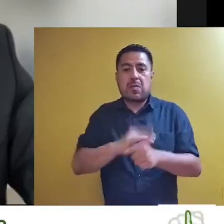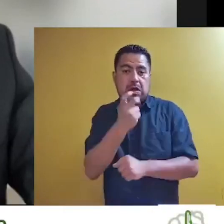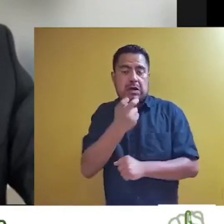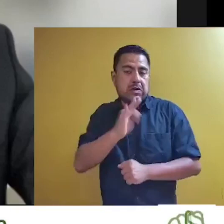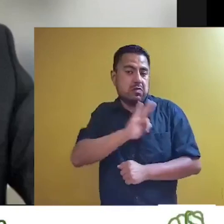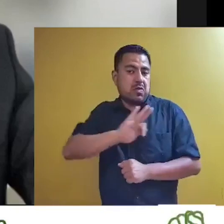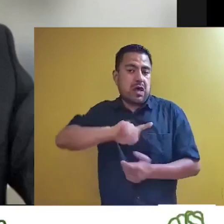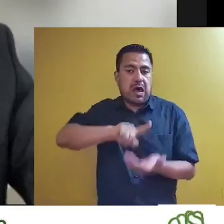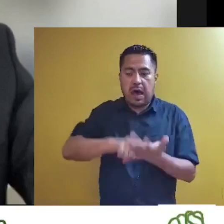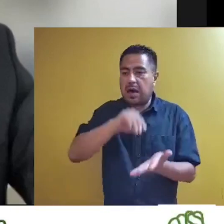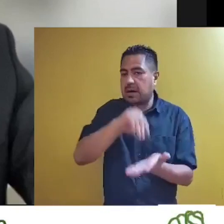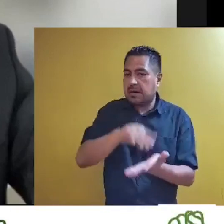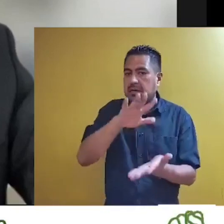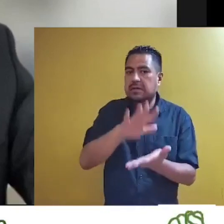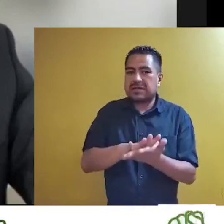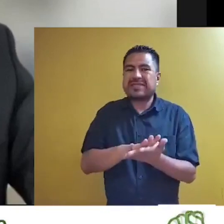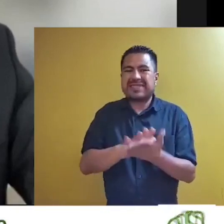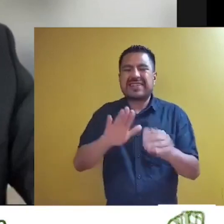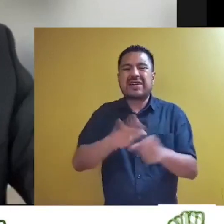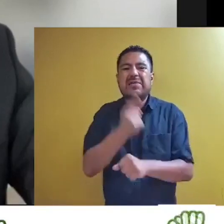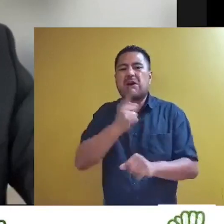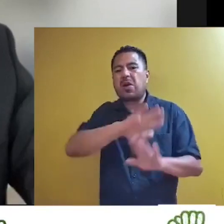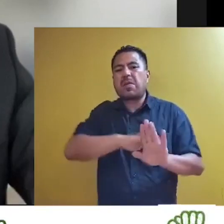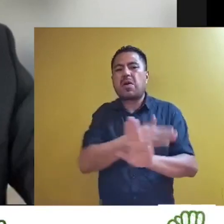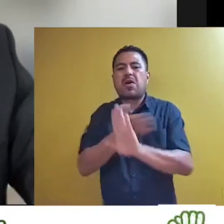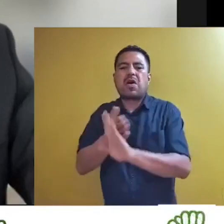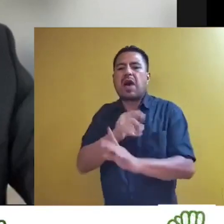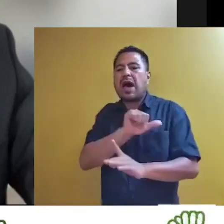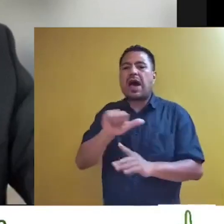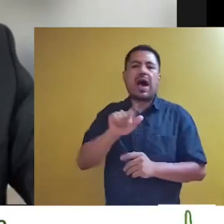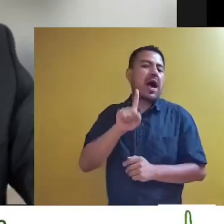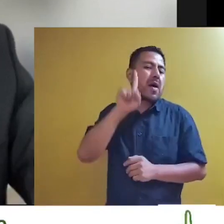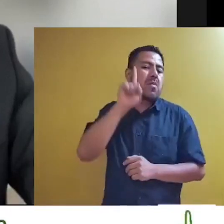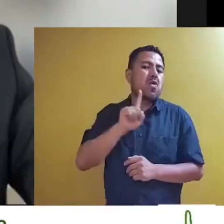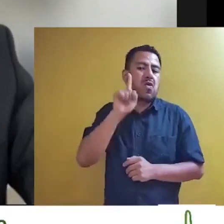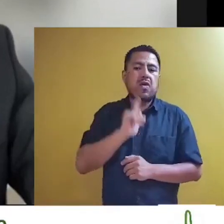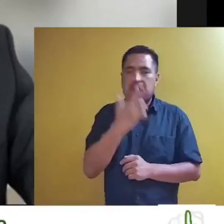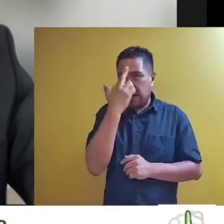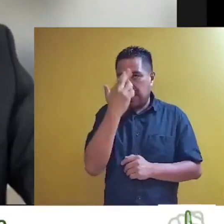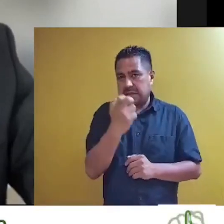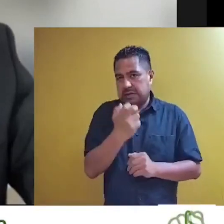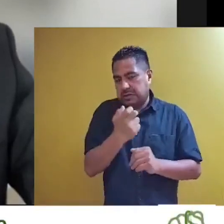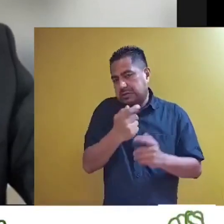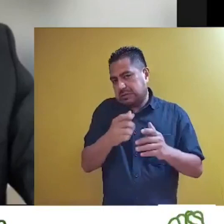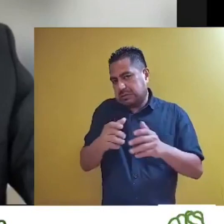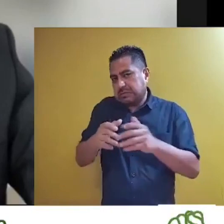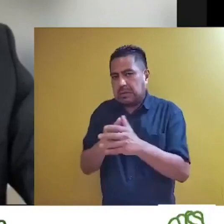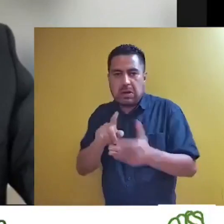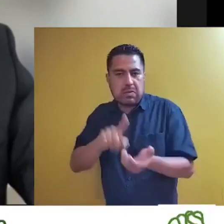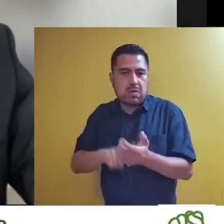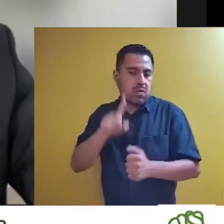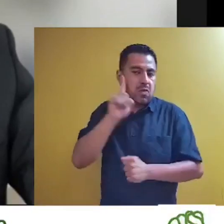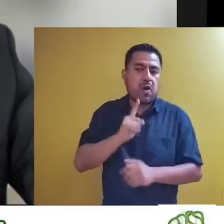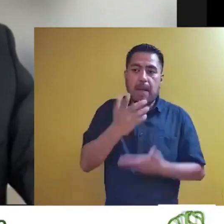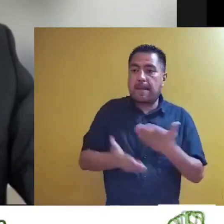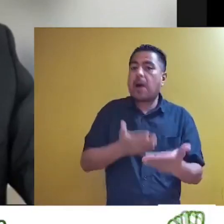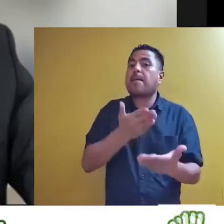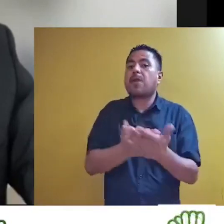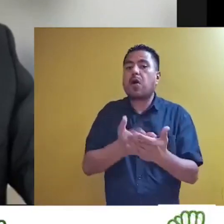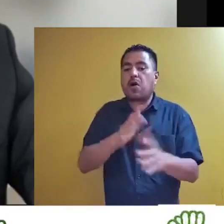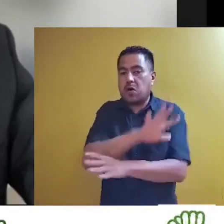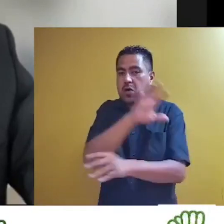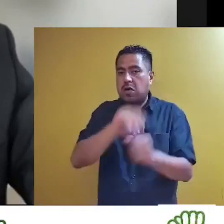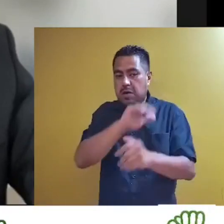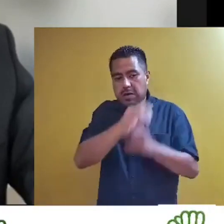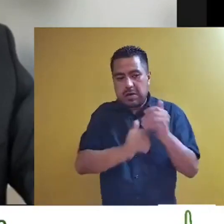pudiesen constituir revictimación de violencia política contra las mujeres en razón de género. En el proyecto se propone tener completamente